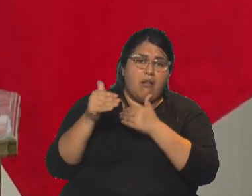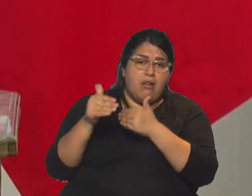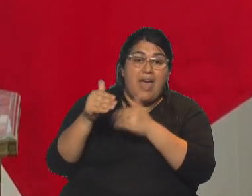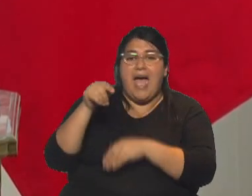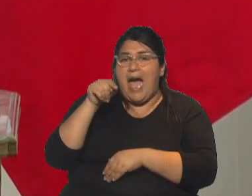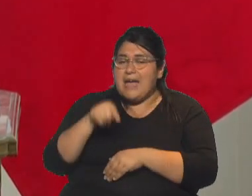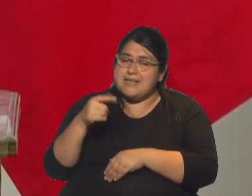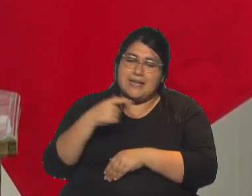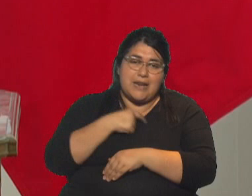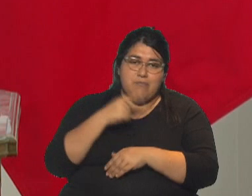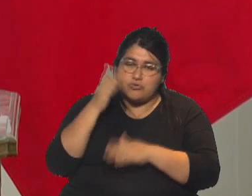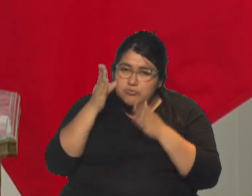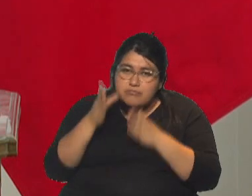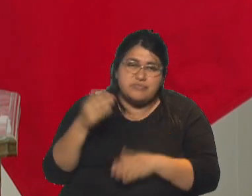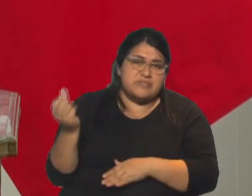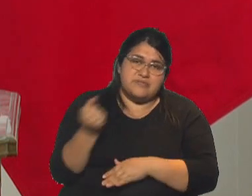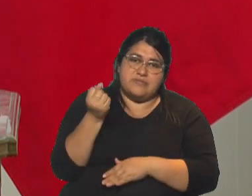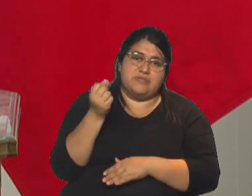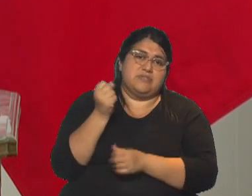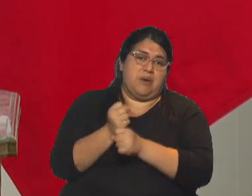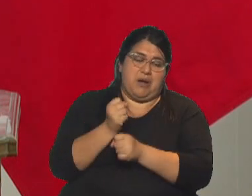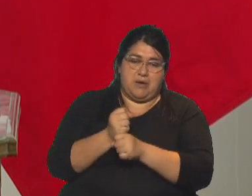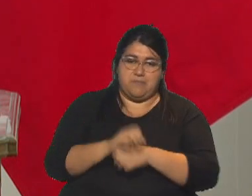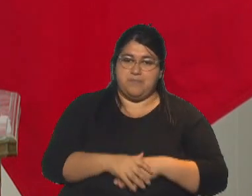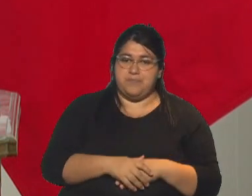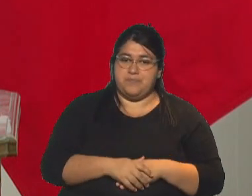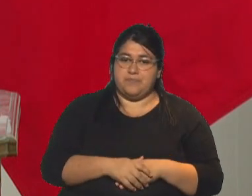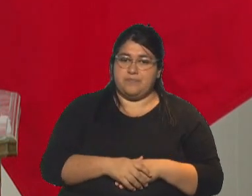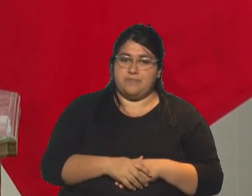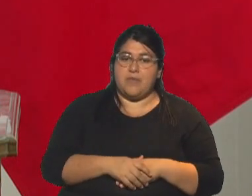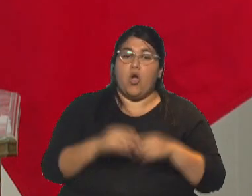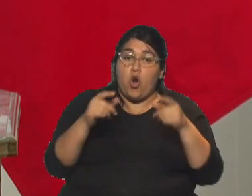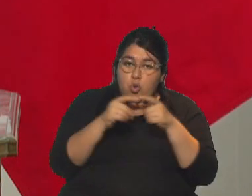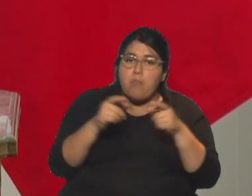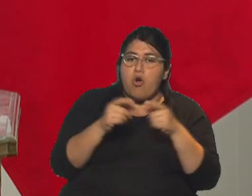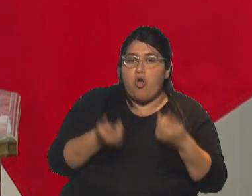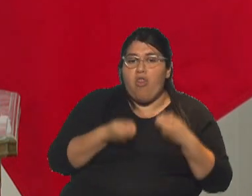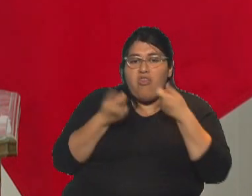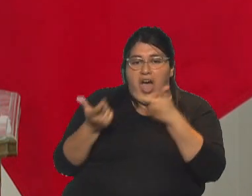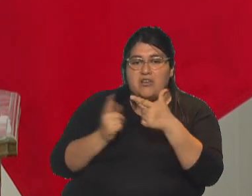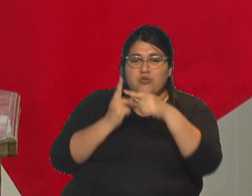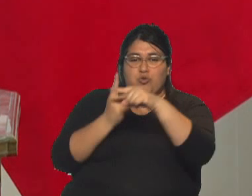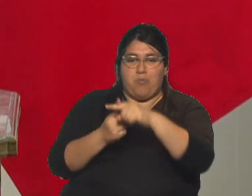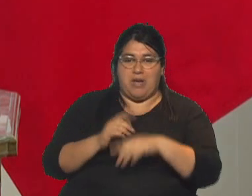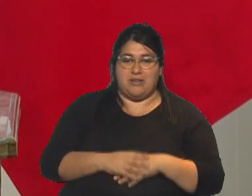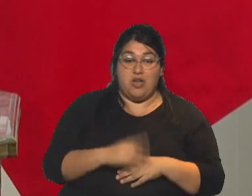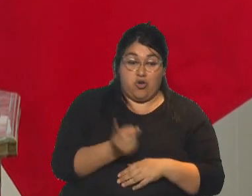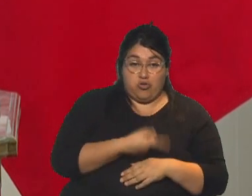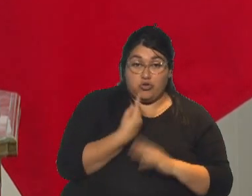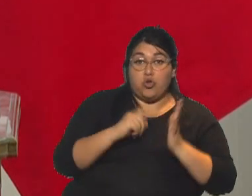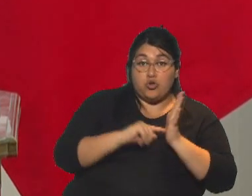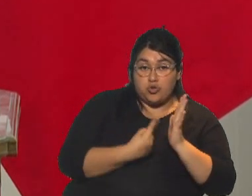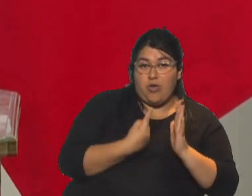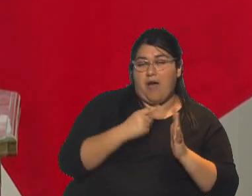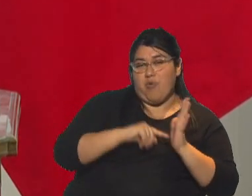de ir en su auxilio. ¿Cómo? Con un bono. ¿Cuándo? Cuando lleguemos a Buenos Aires lo veremos.